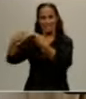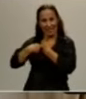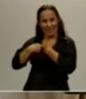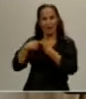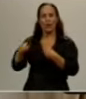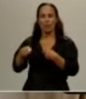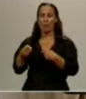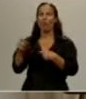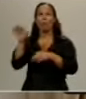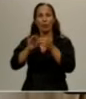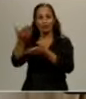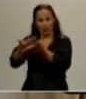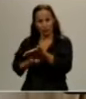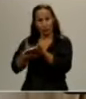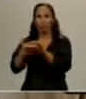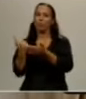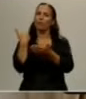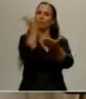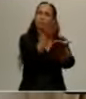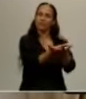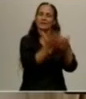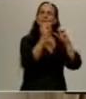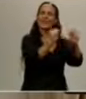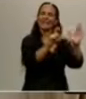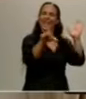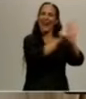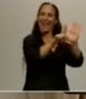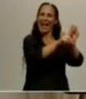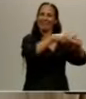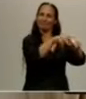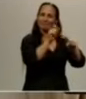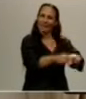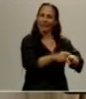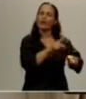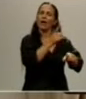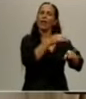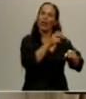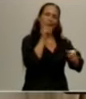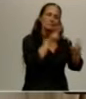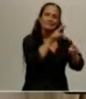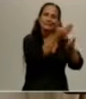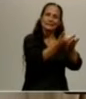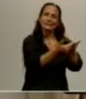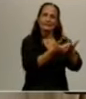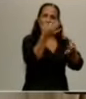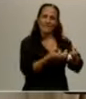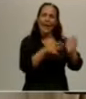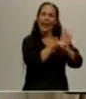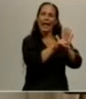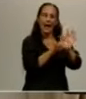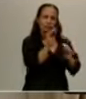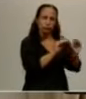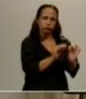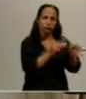lo he remitido a la Secretaría Legal y Técnica para que termine de encuadrar legalmente esta